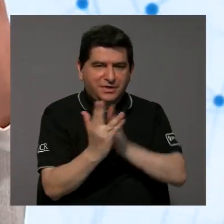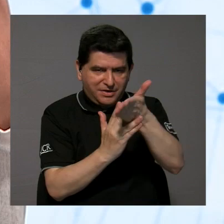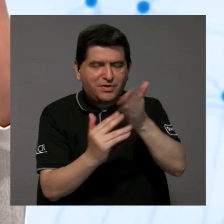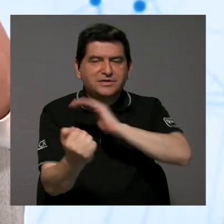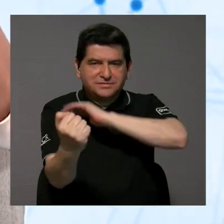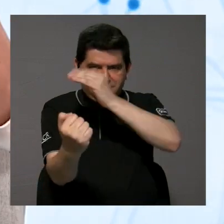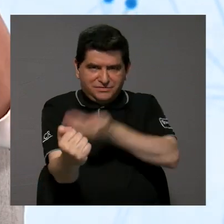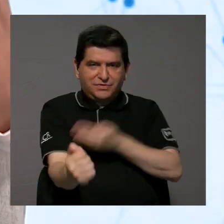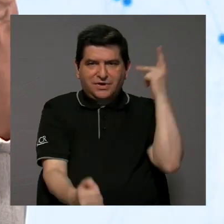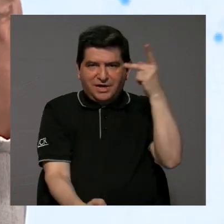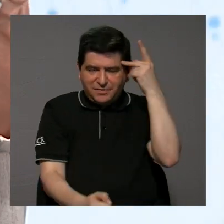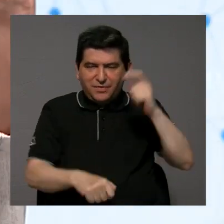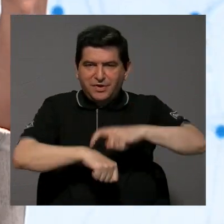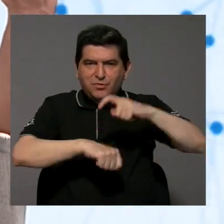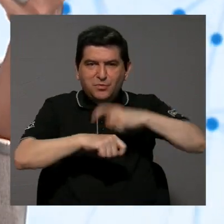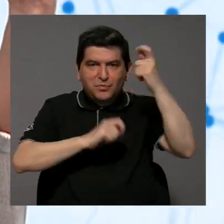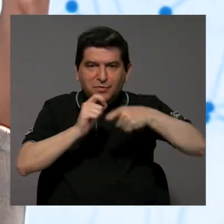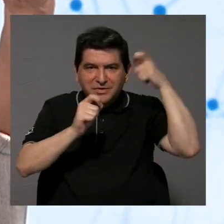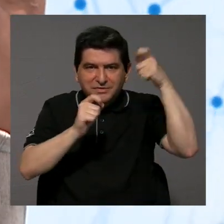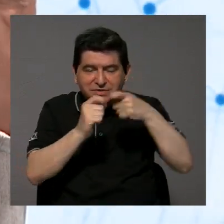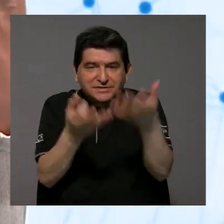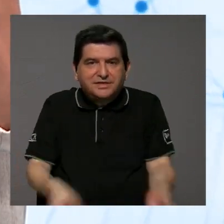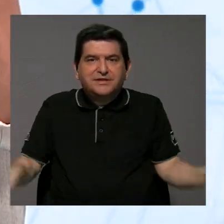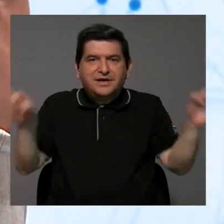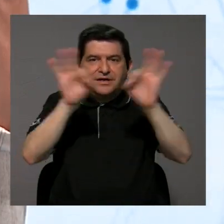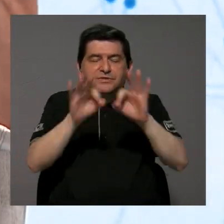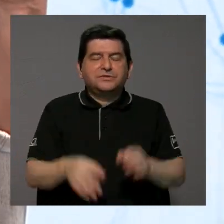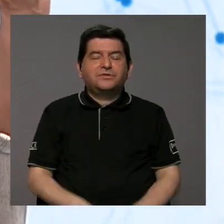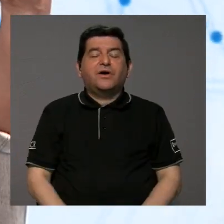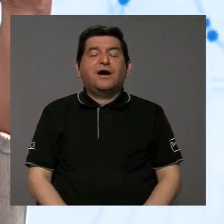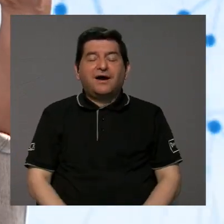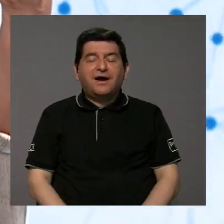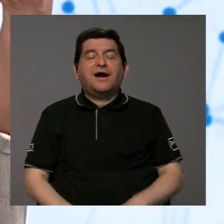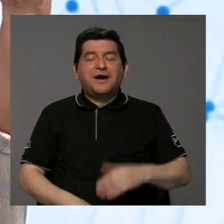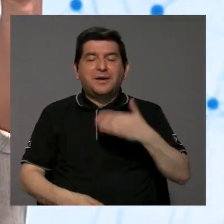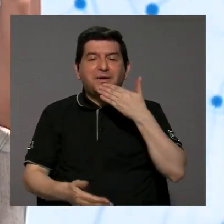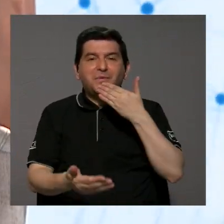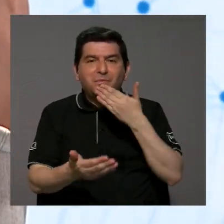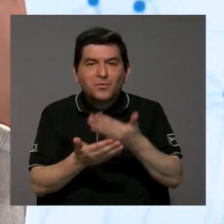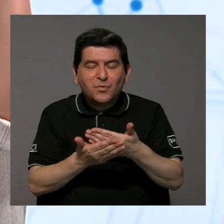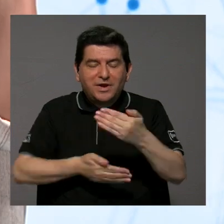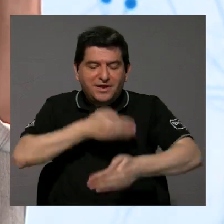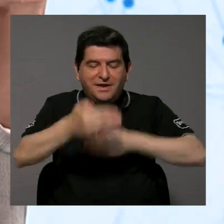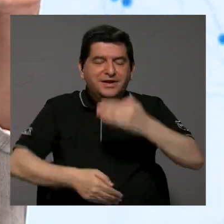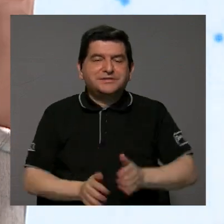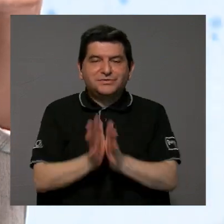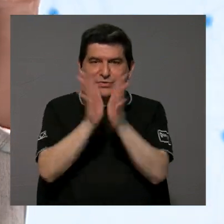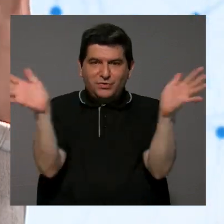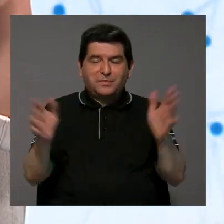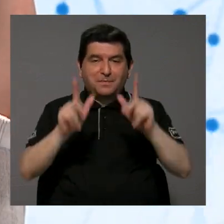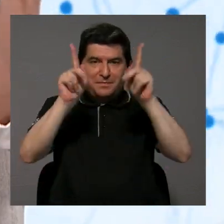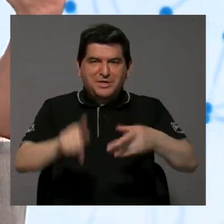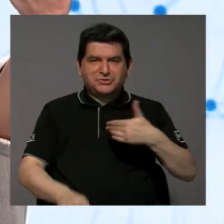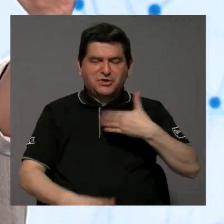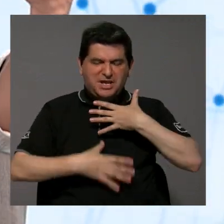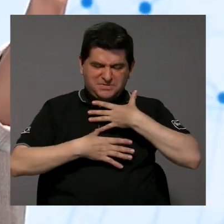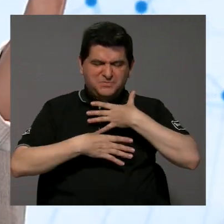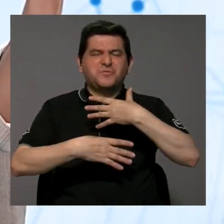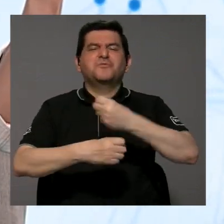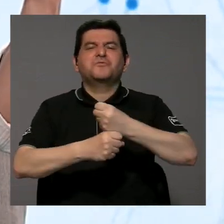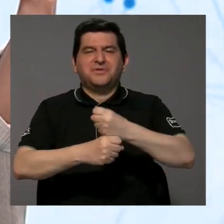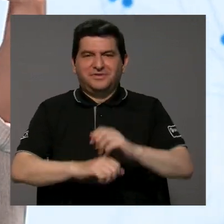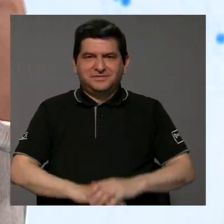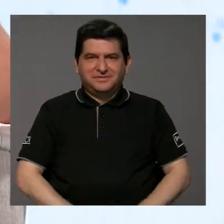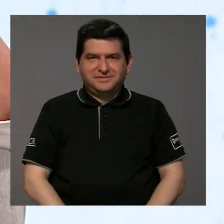poder político en momentos claves, ha sido muy importante para gestionar lo público. Porque estas personas tienen la